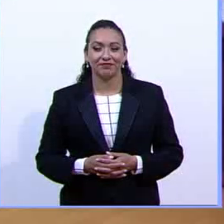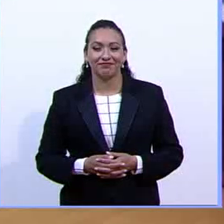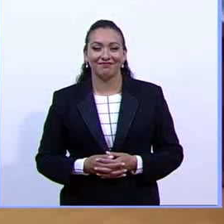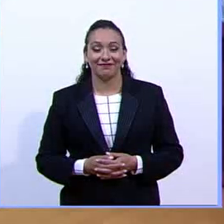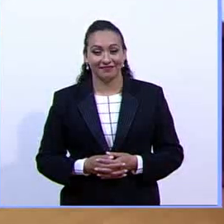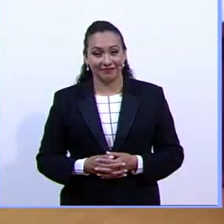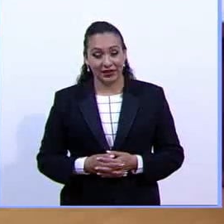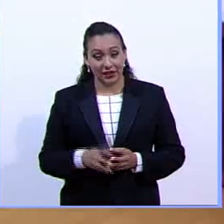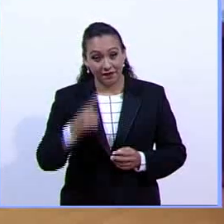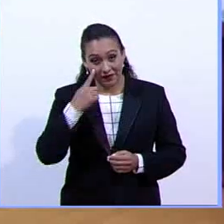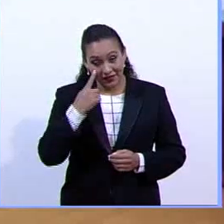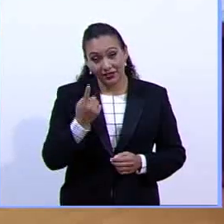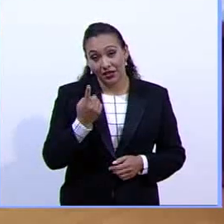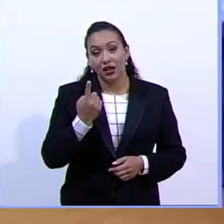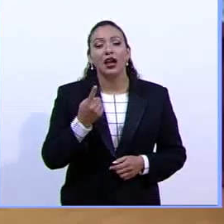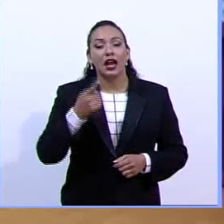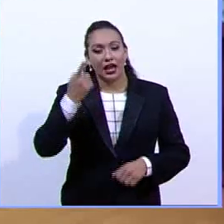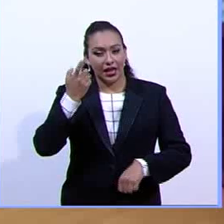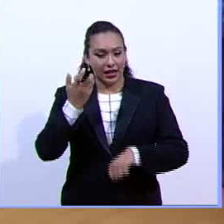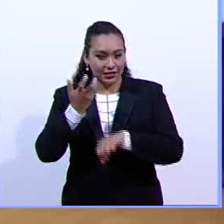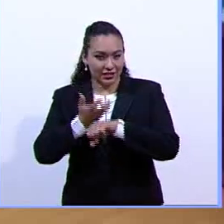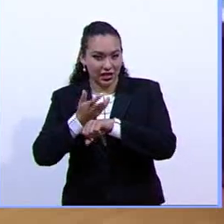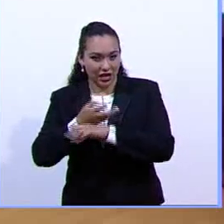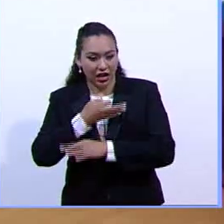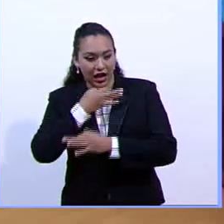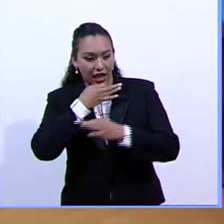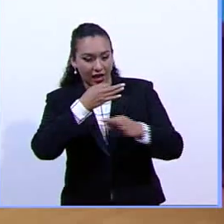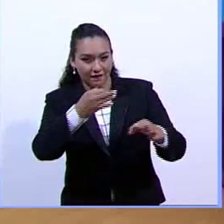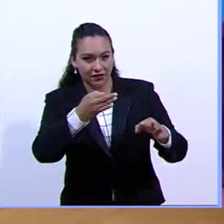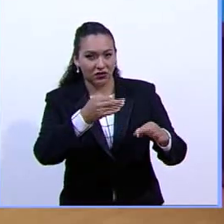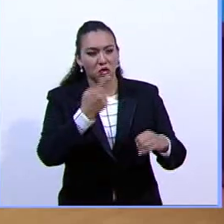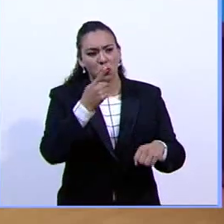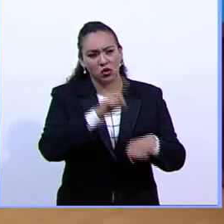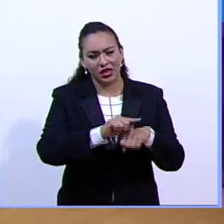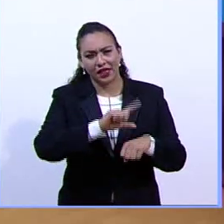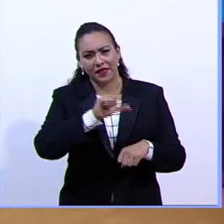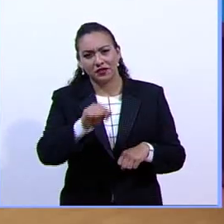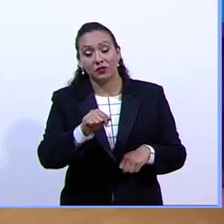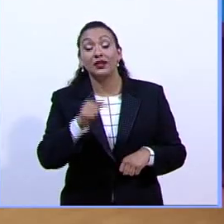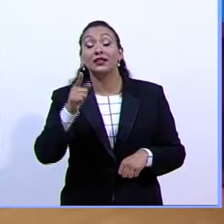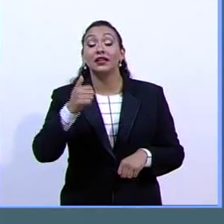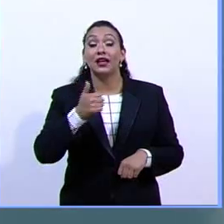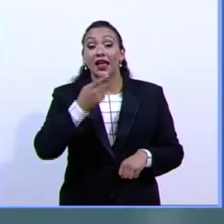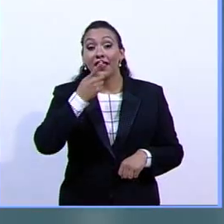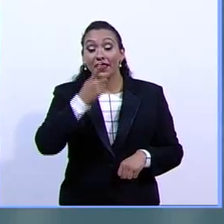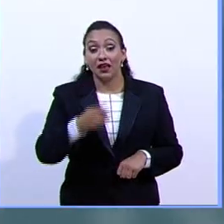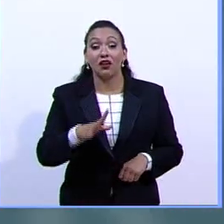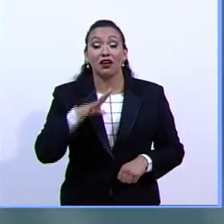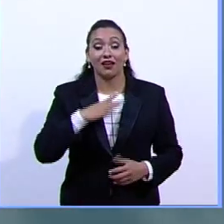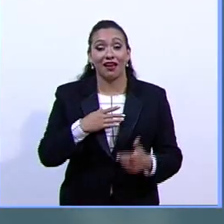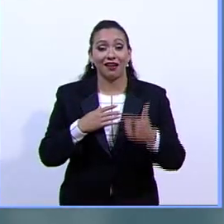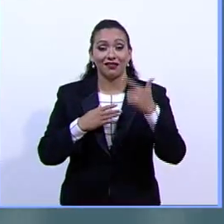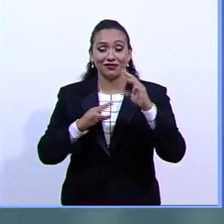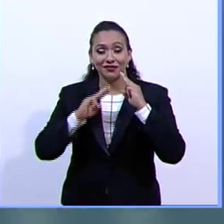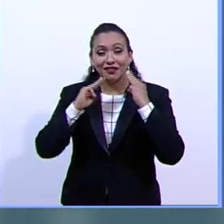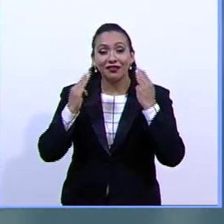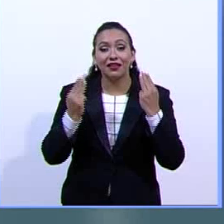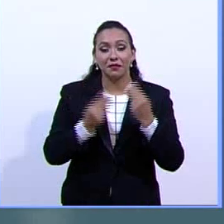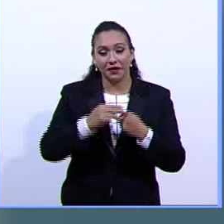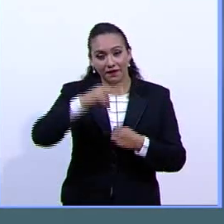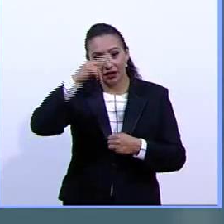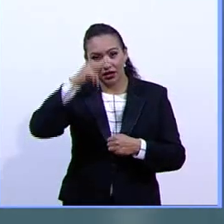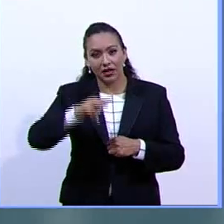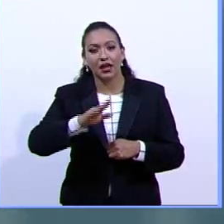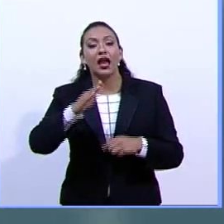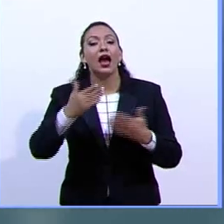Dice que un día después de que lo hiciera Estados Unidos, ayer Canadá declaró a 7 organizaciones criminales, incluyendo 5 cárteles de la droga en México,